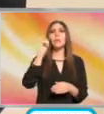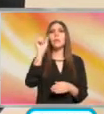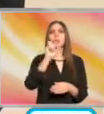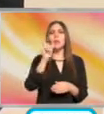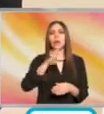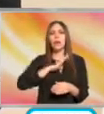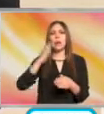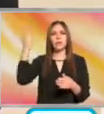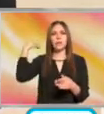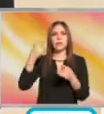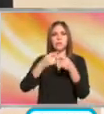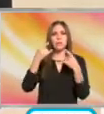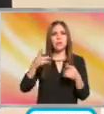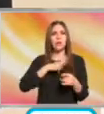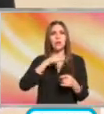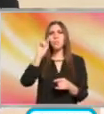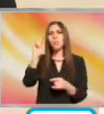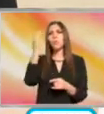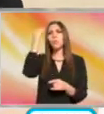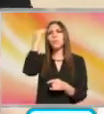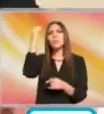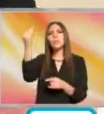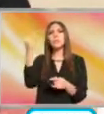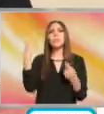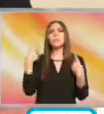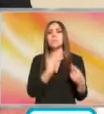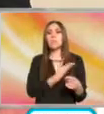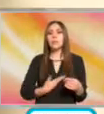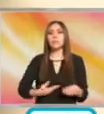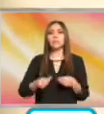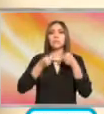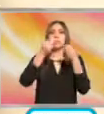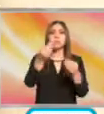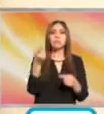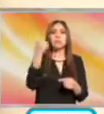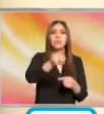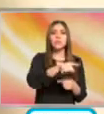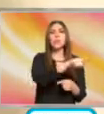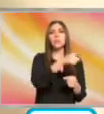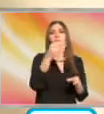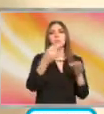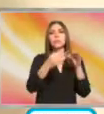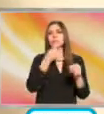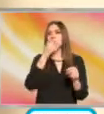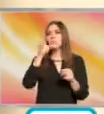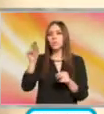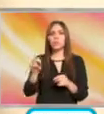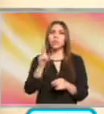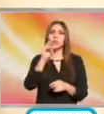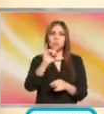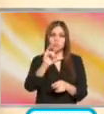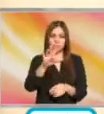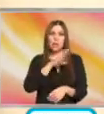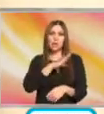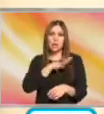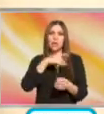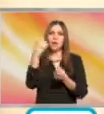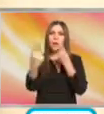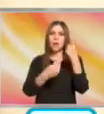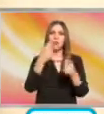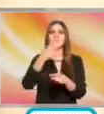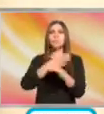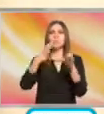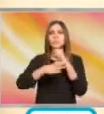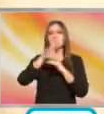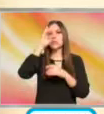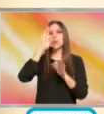Estados Unidos así en tan corto tiempo y tantas? En tan corto tiempo no, ese sí es un récord de Donald Trump, pero sí existen algunas